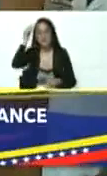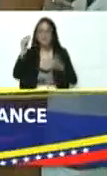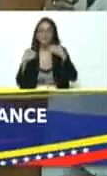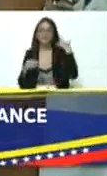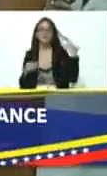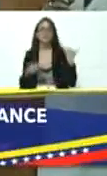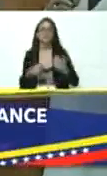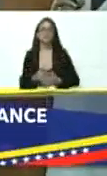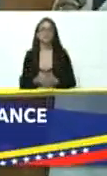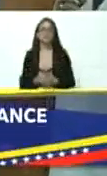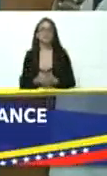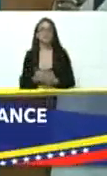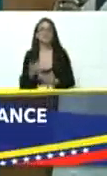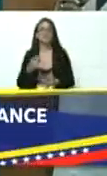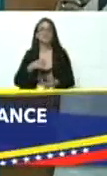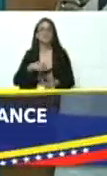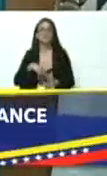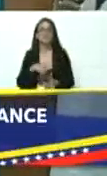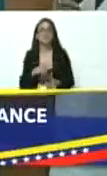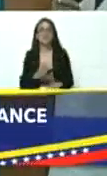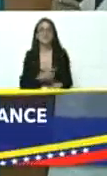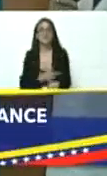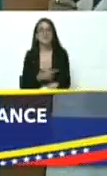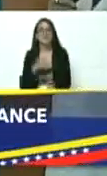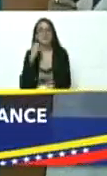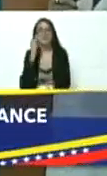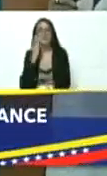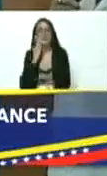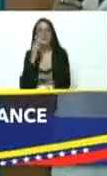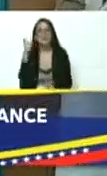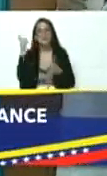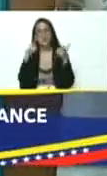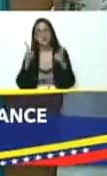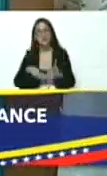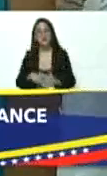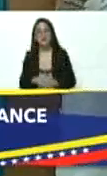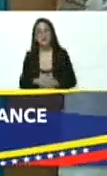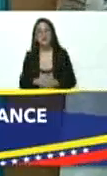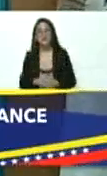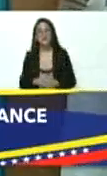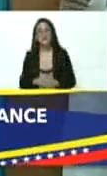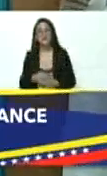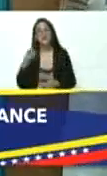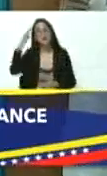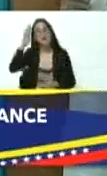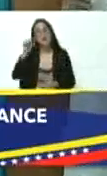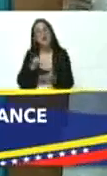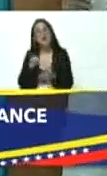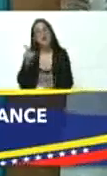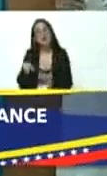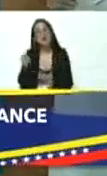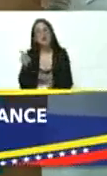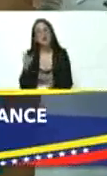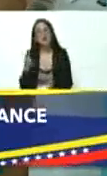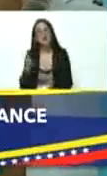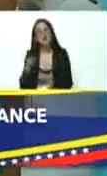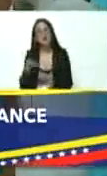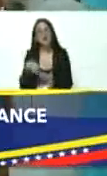Fidel y nuestro querido Chávez también. Bueno, ¿tú qué parte de Cuba eres? De Pinar del Río. Pinar del Río, pasó el huracán